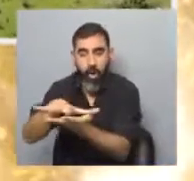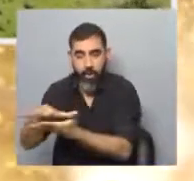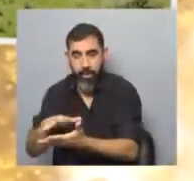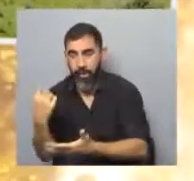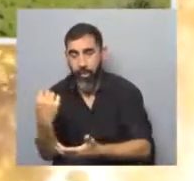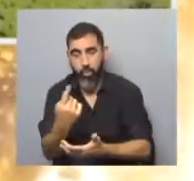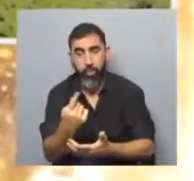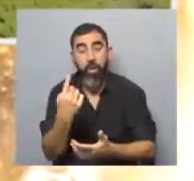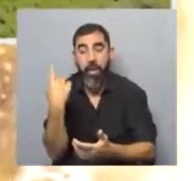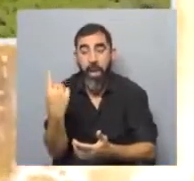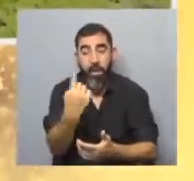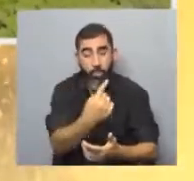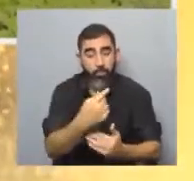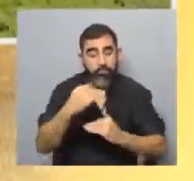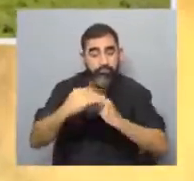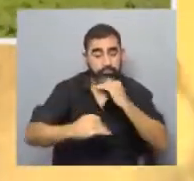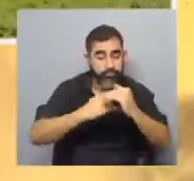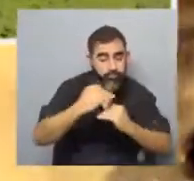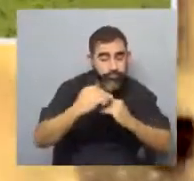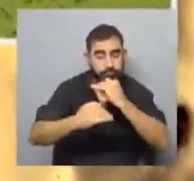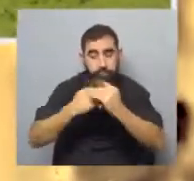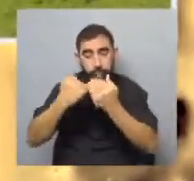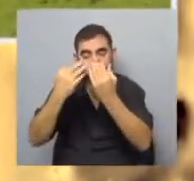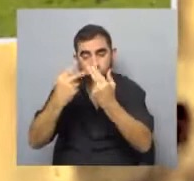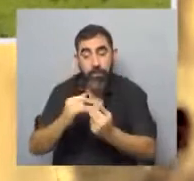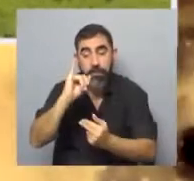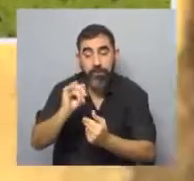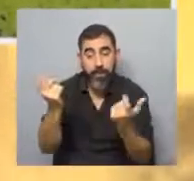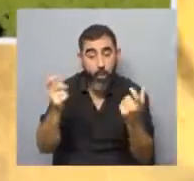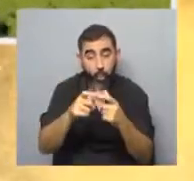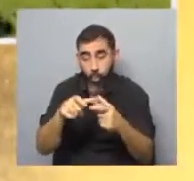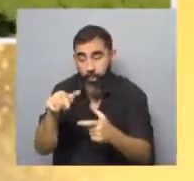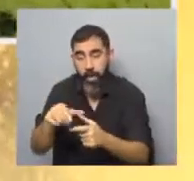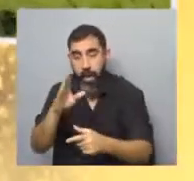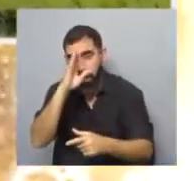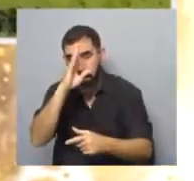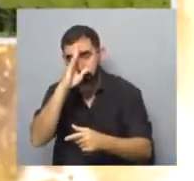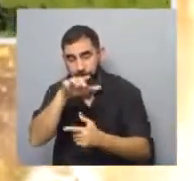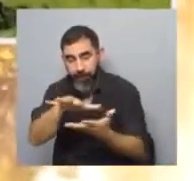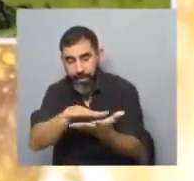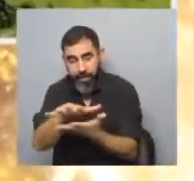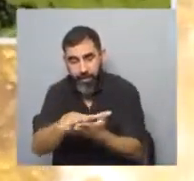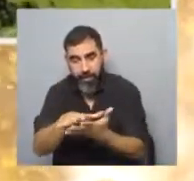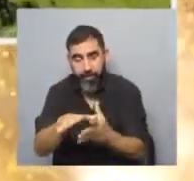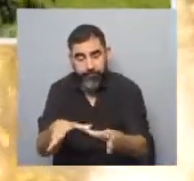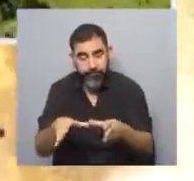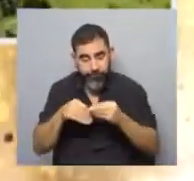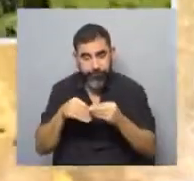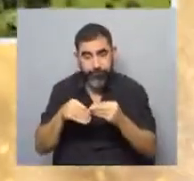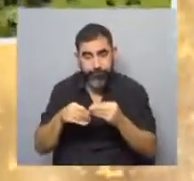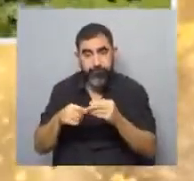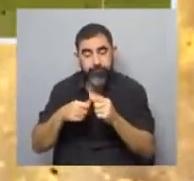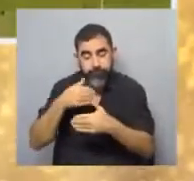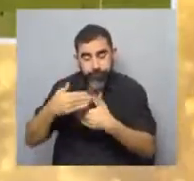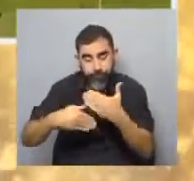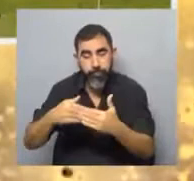va desarrollando y armando en la medida en que su comunidad aprende de él, su comunidad se apropia, se empiezan a